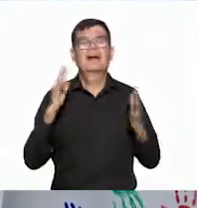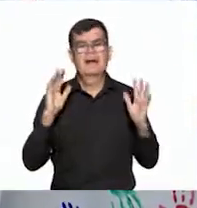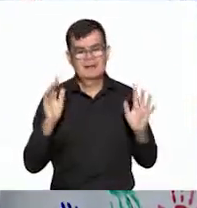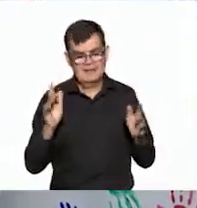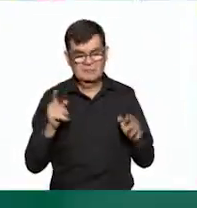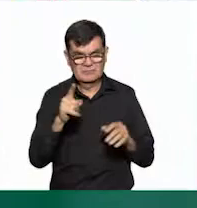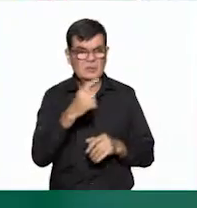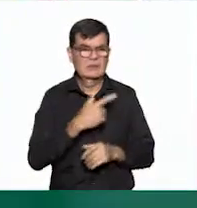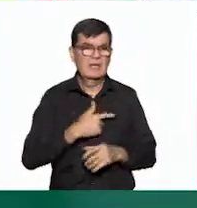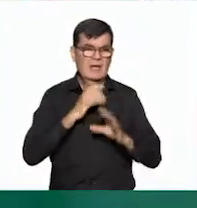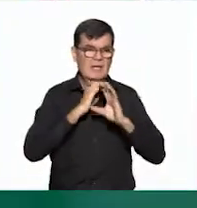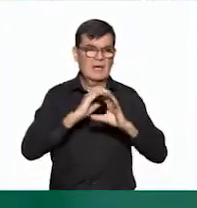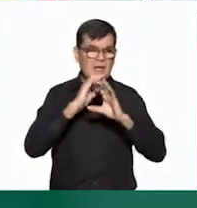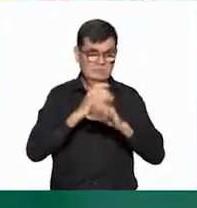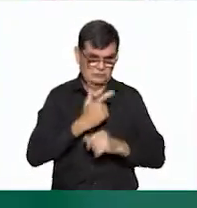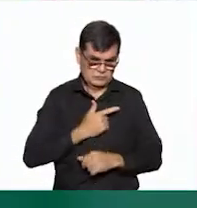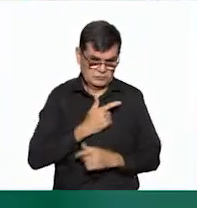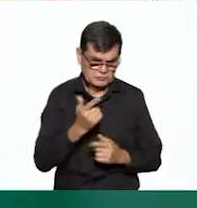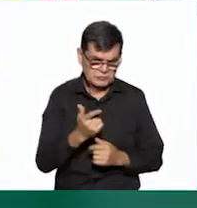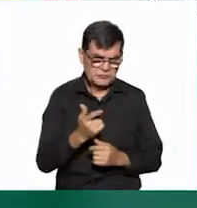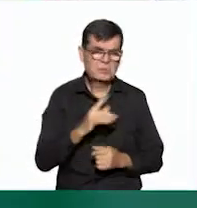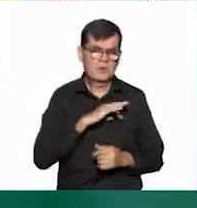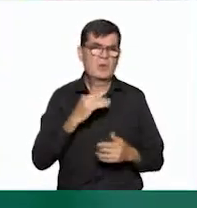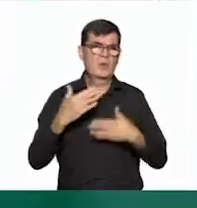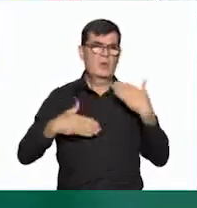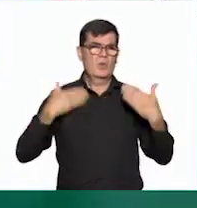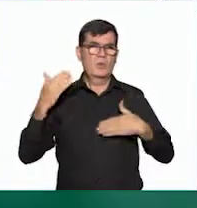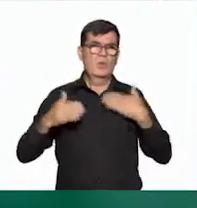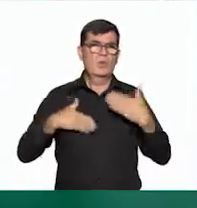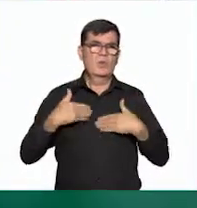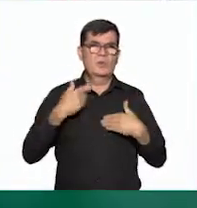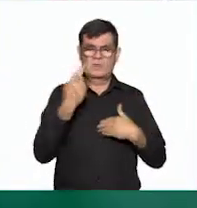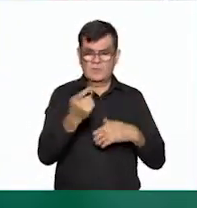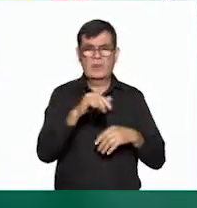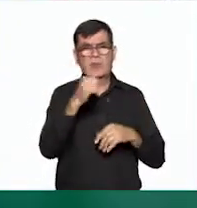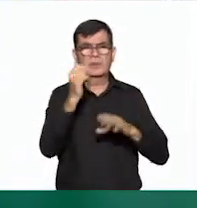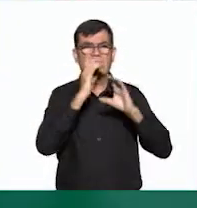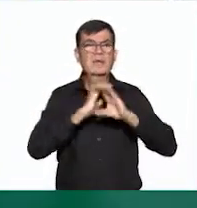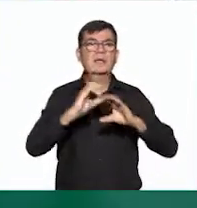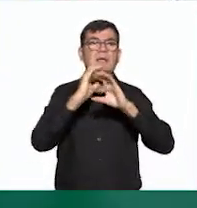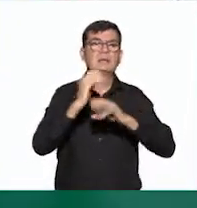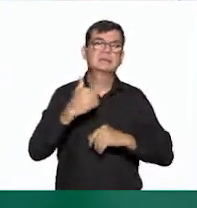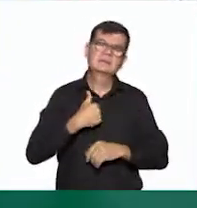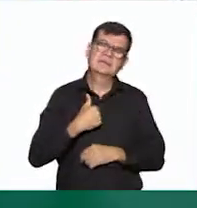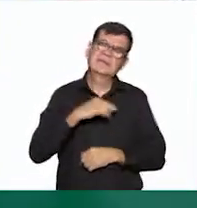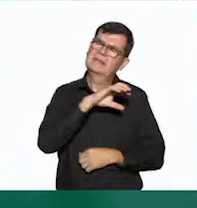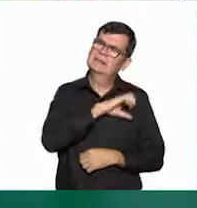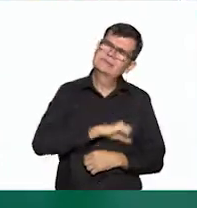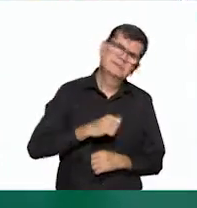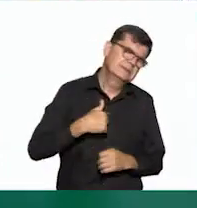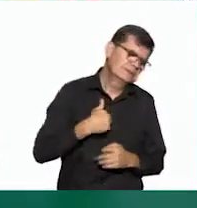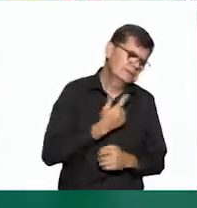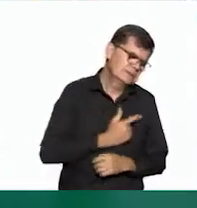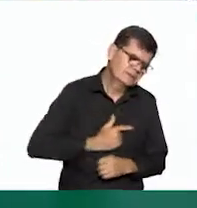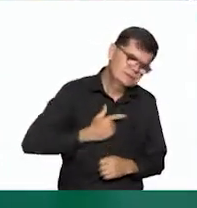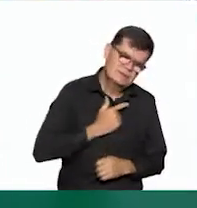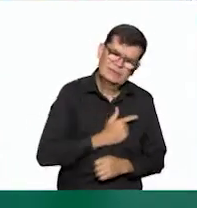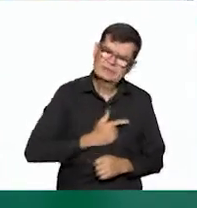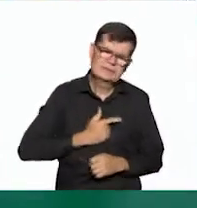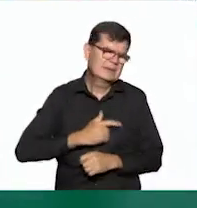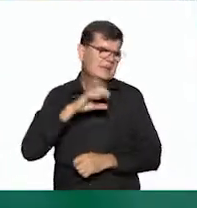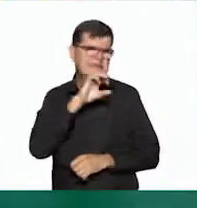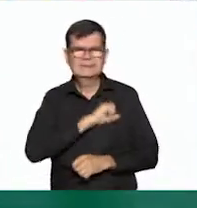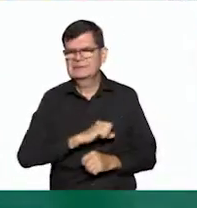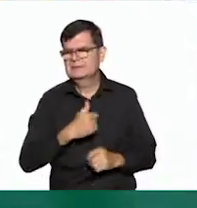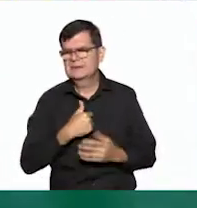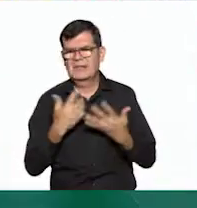¿Te gustó la canción? ¡Me encantó la canción! Pues vamos a disfrutar de otra canción que a mí en lo personal, ¡ay, me encanta, me